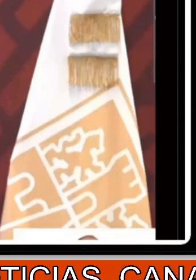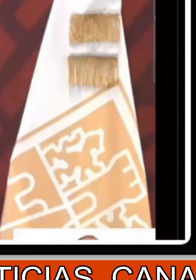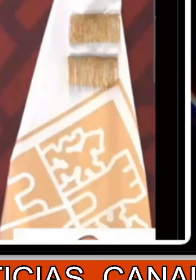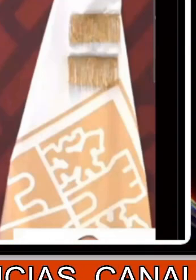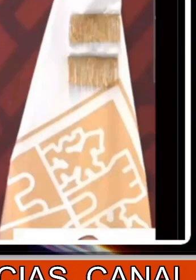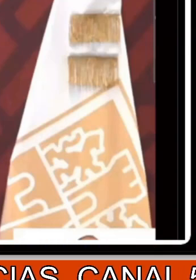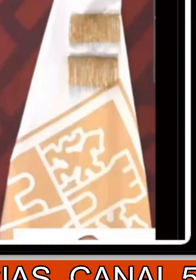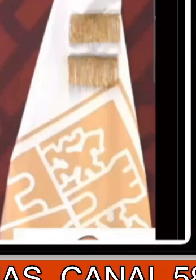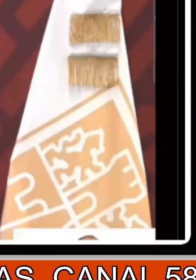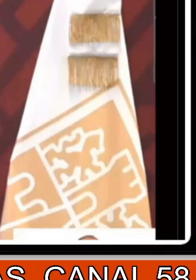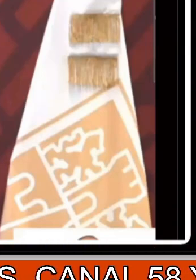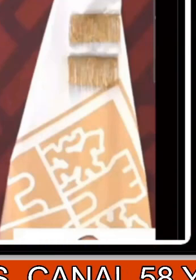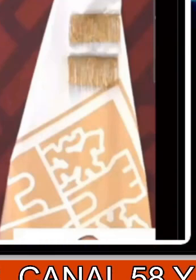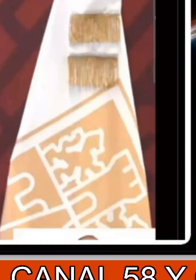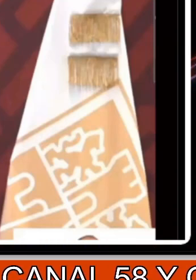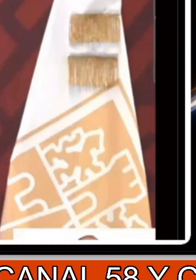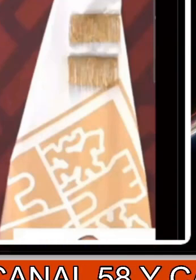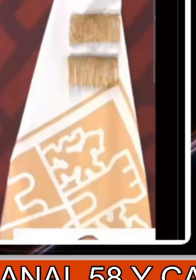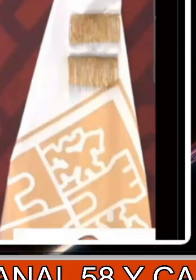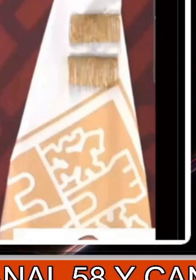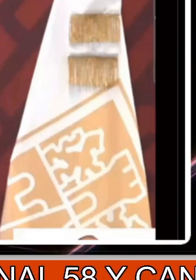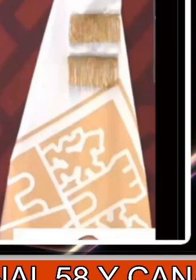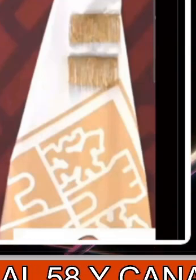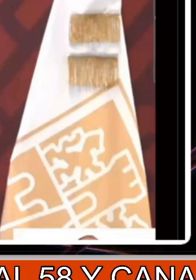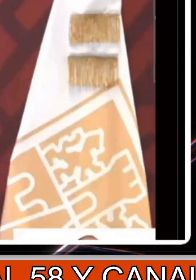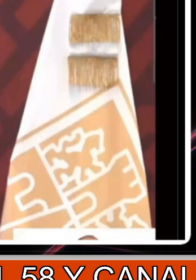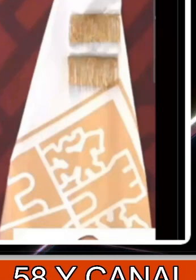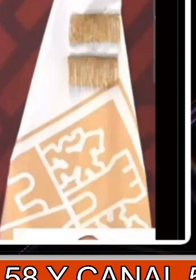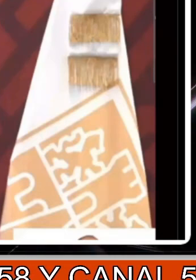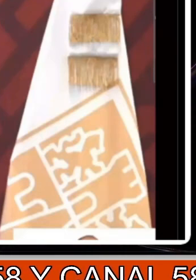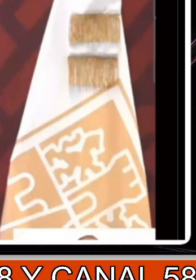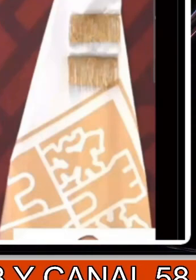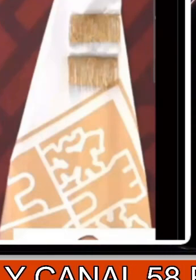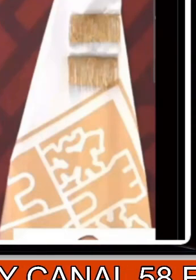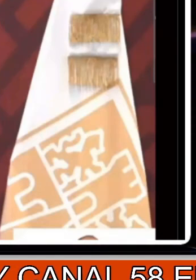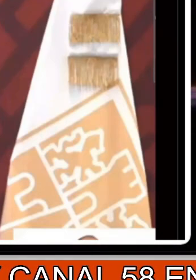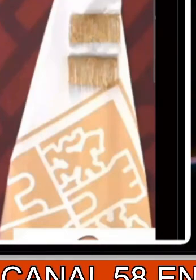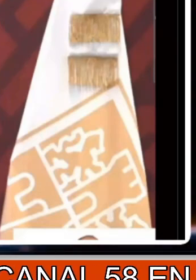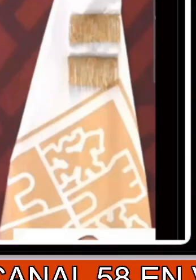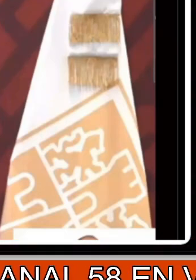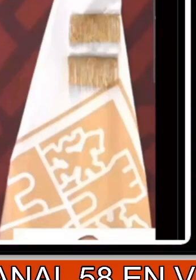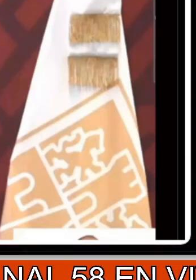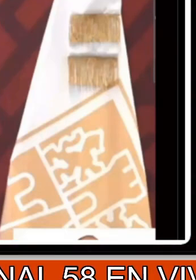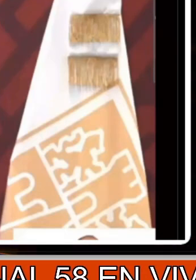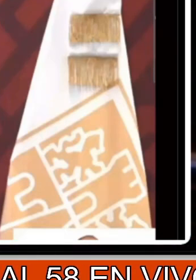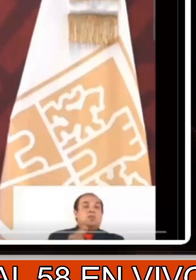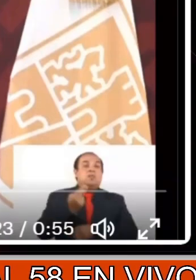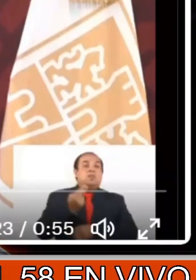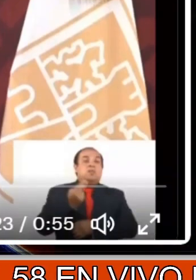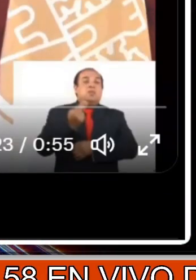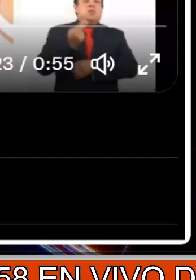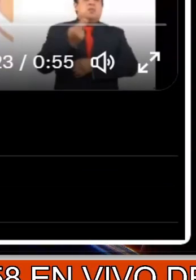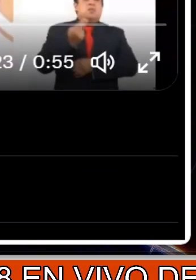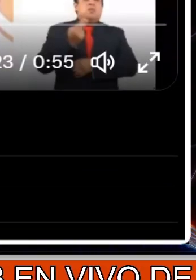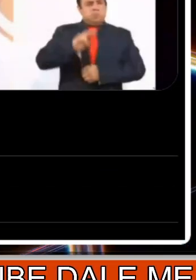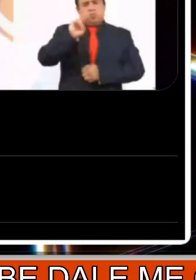del conservadurismo que ella representa. Esto es lo que dijo la jefa de gobierno. Vamos a escuchar